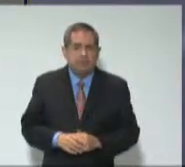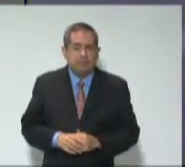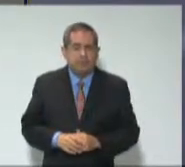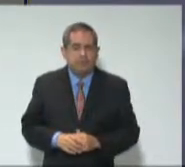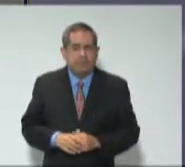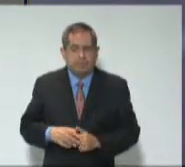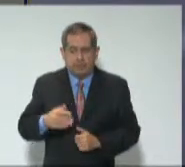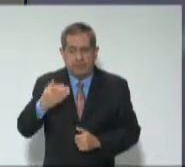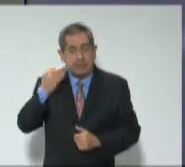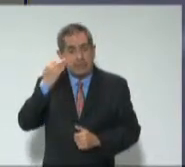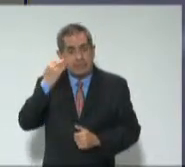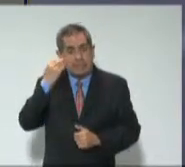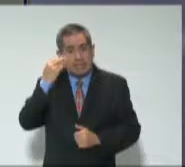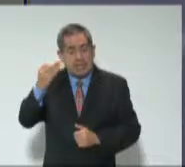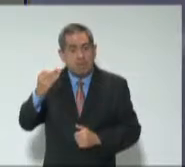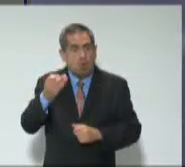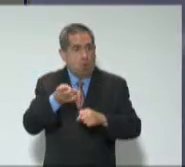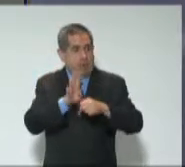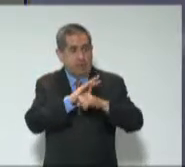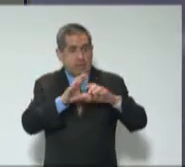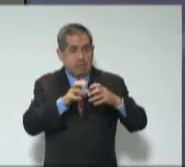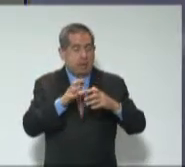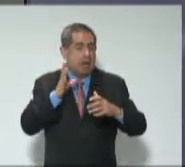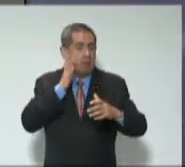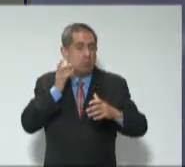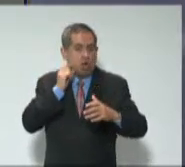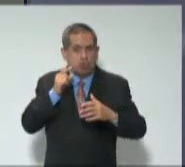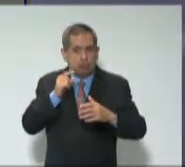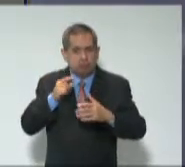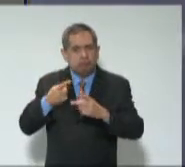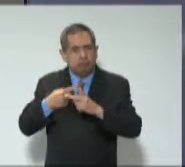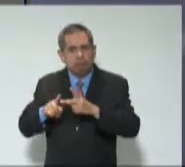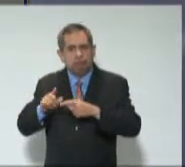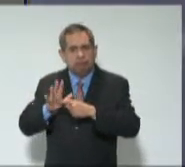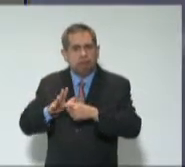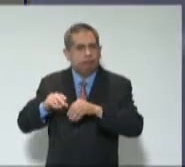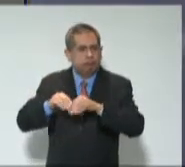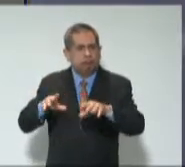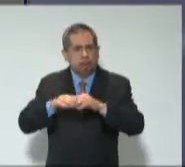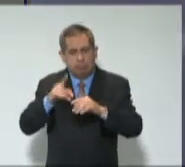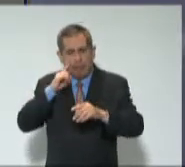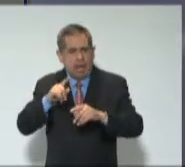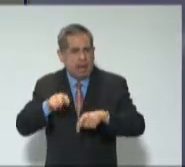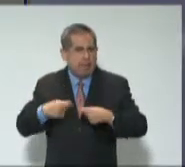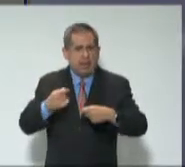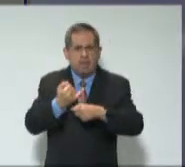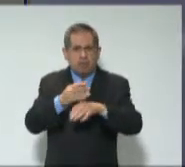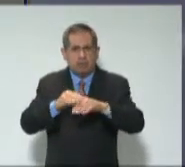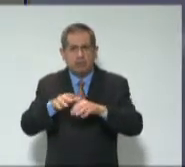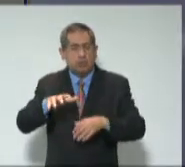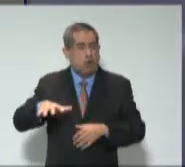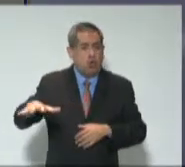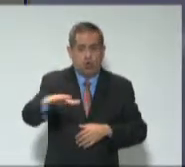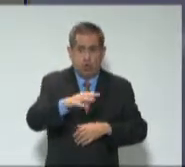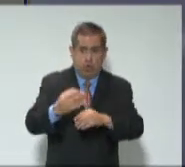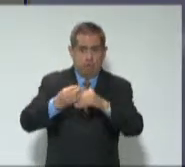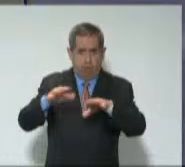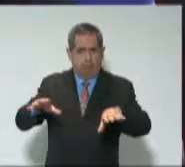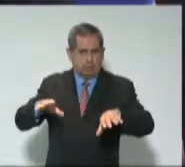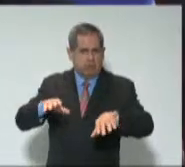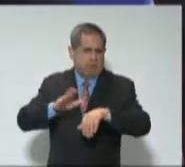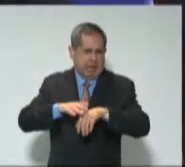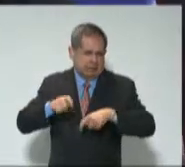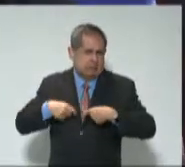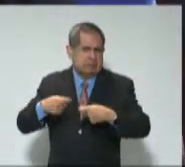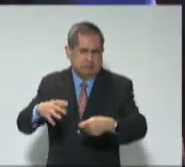pandemia también la cámara de diputados ha puesto en marcha diversos mecanismos para facilitar a la ciudadanía el acceso a la